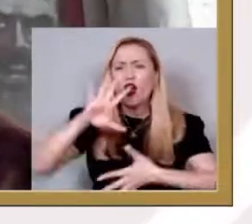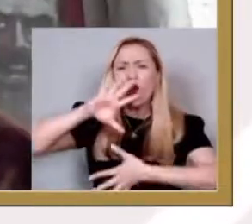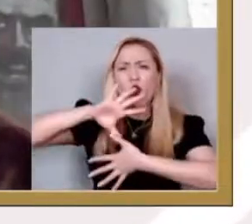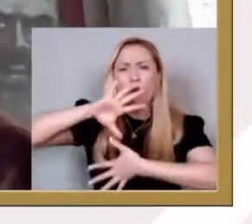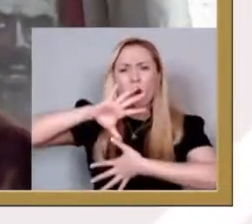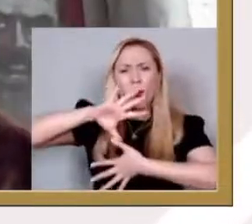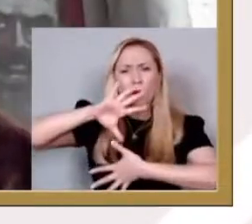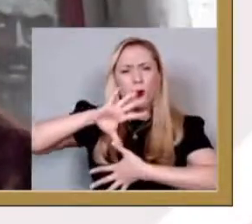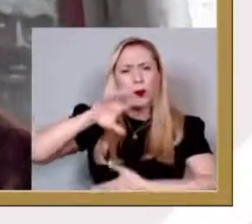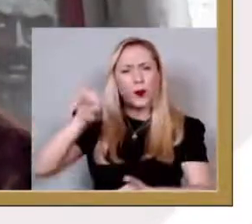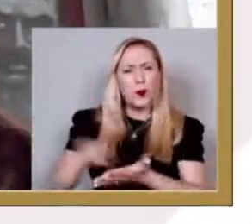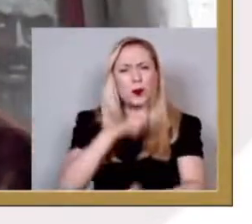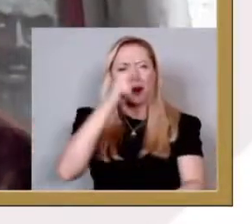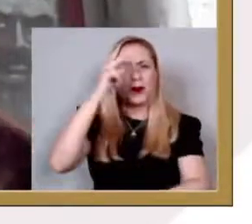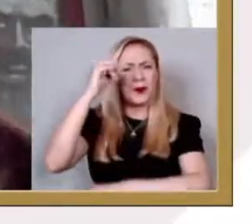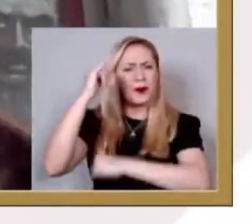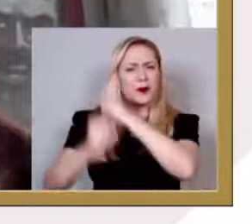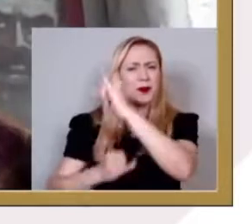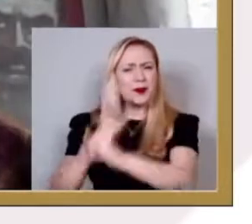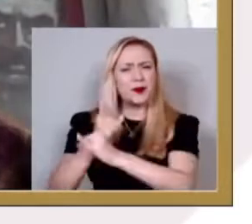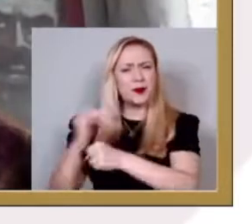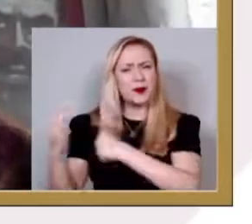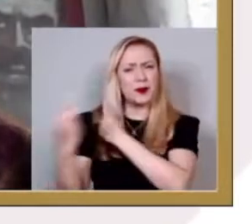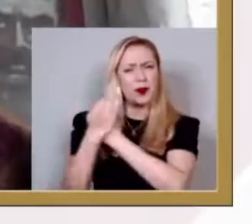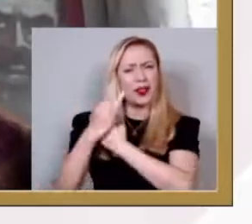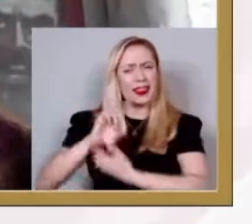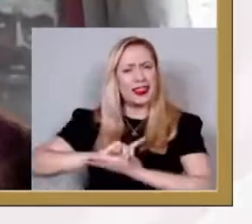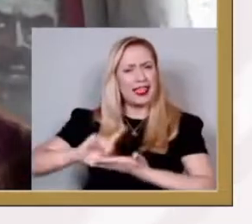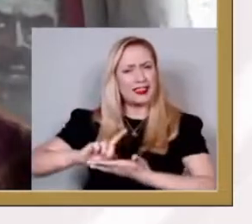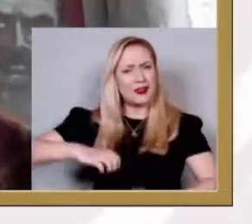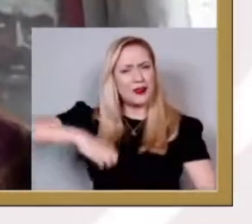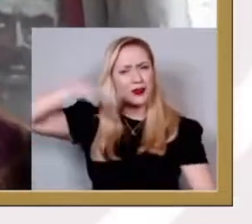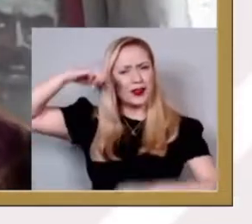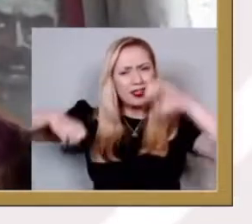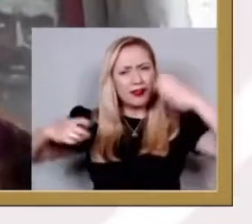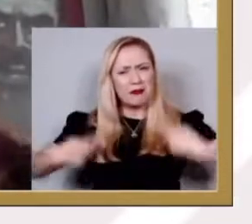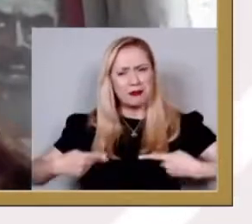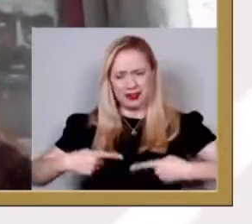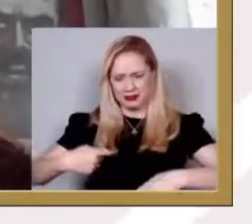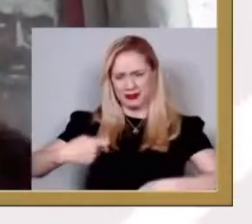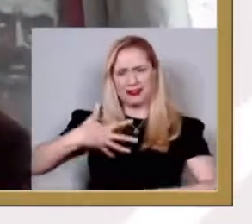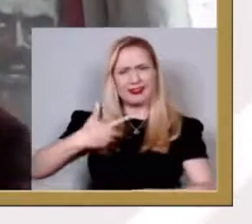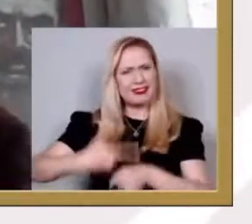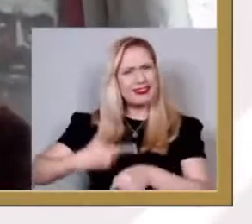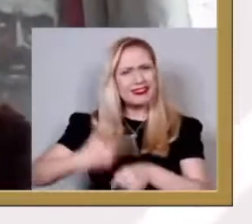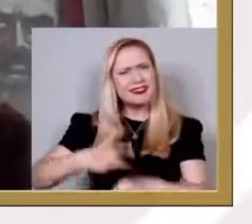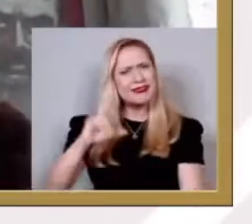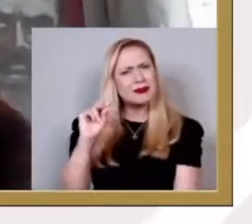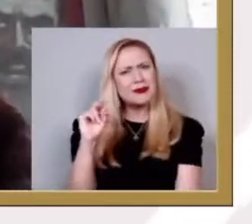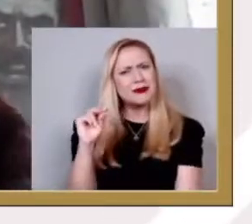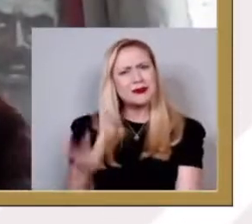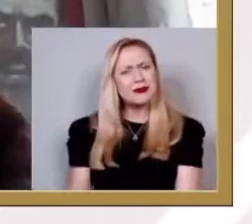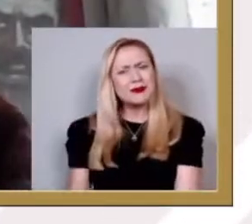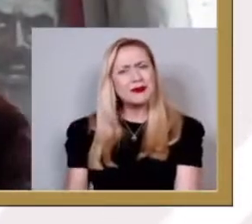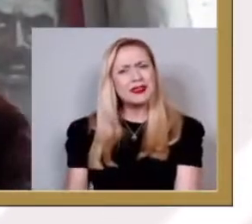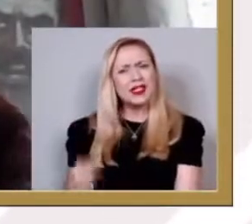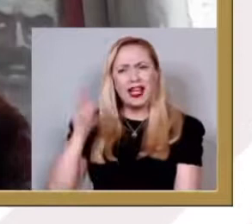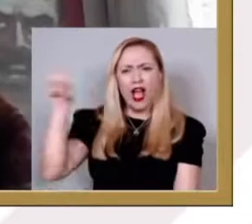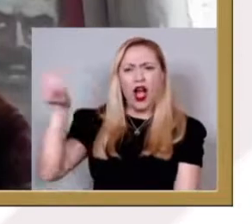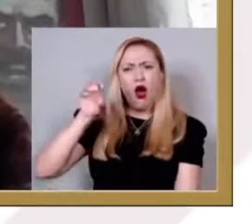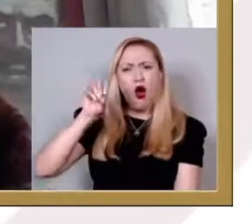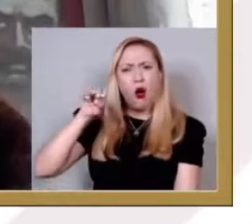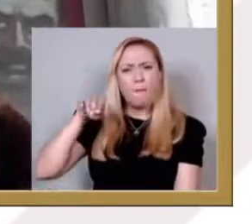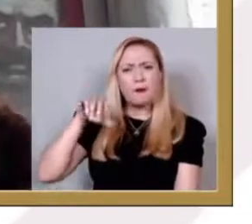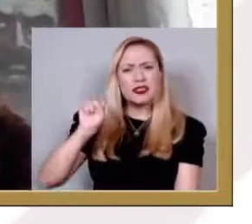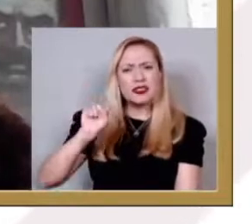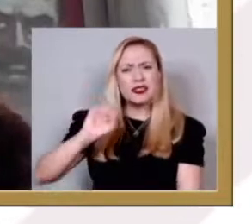para proteger los derechos de nosotras las personas mayores. Y por otro lado, siento que al mismo interior de la Organización Mundial de la